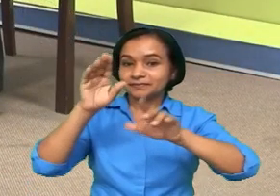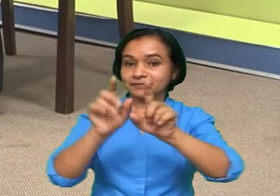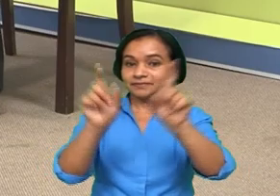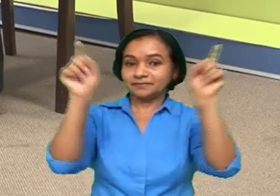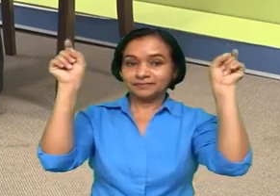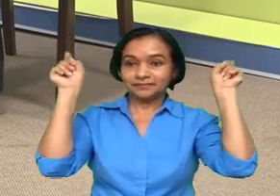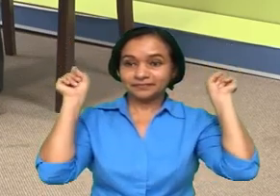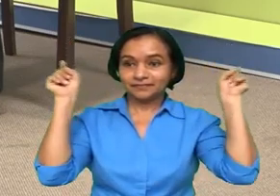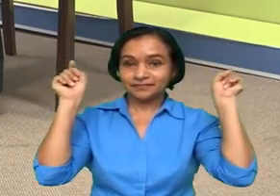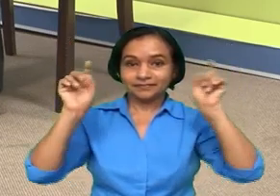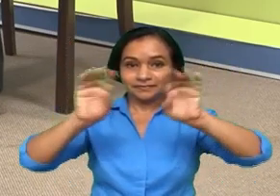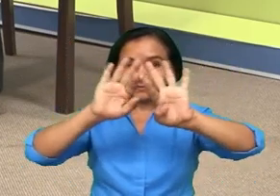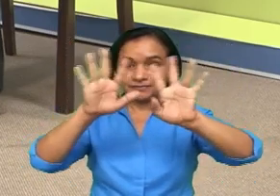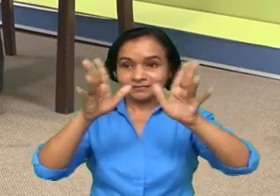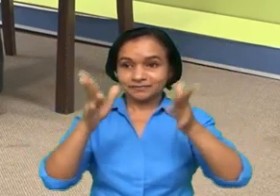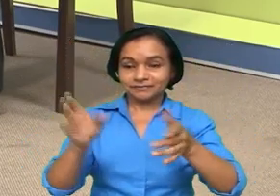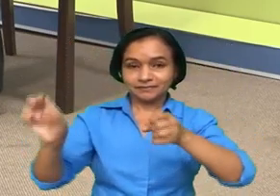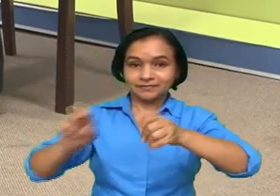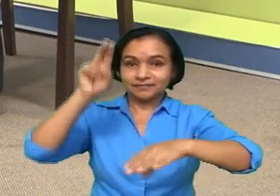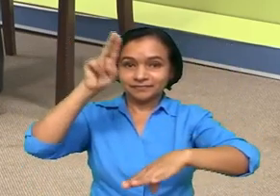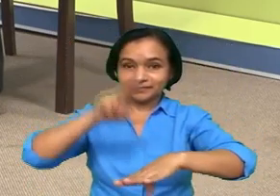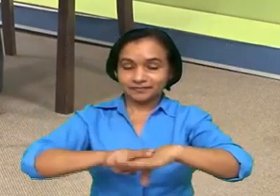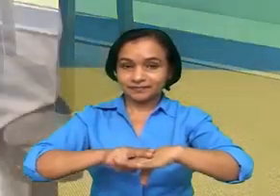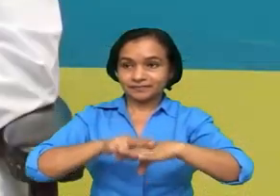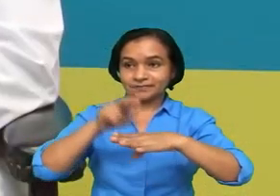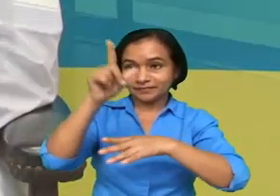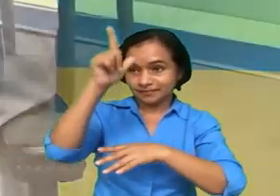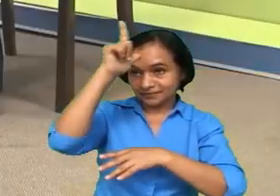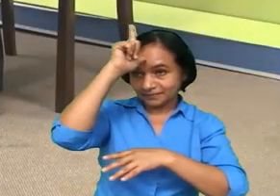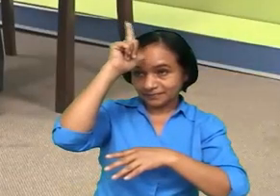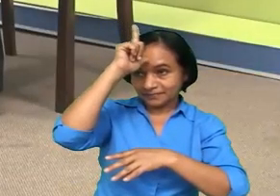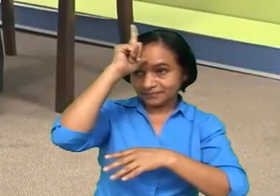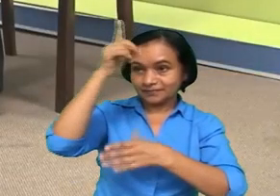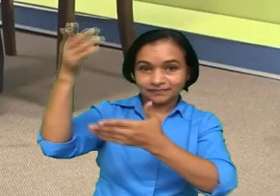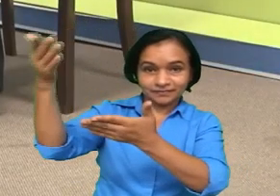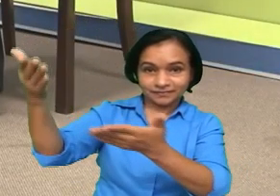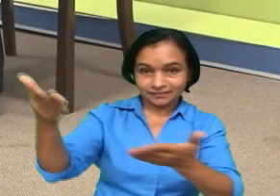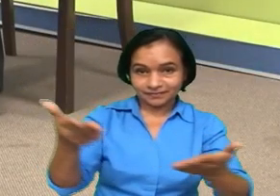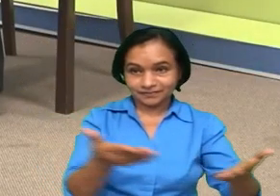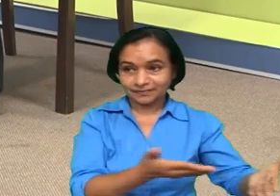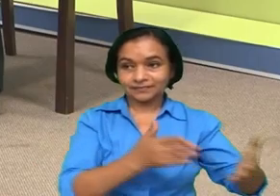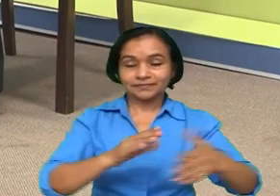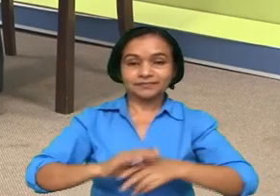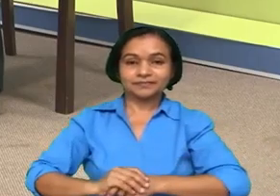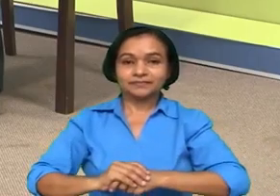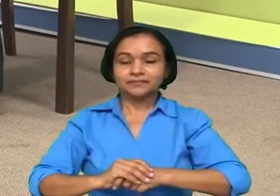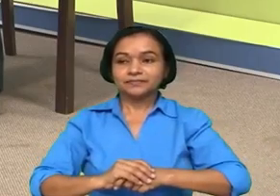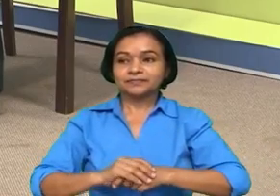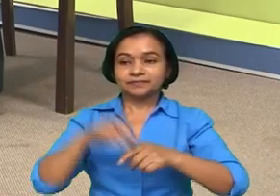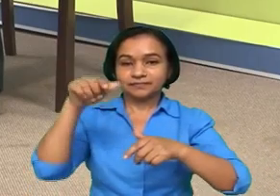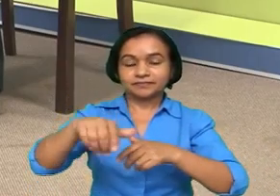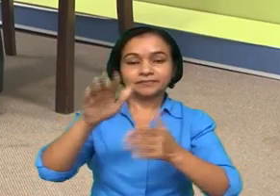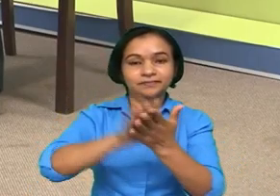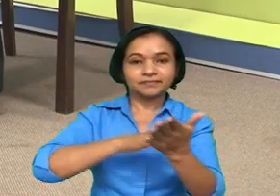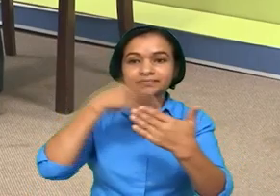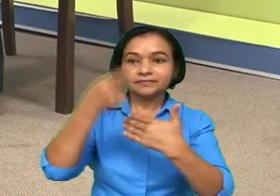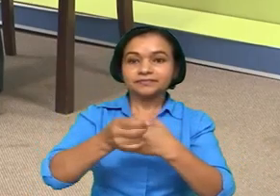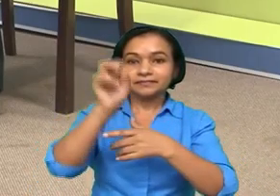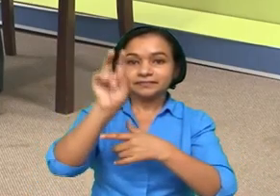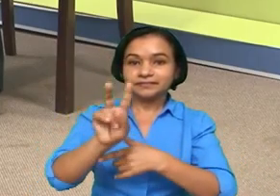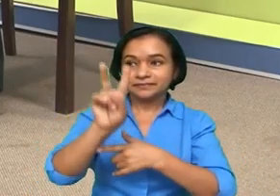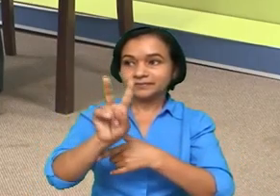Hospital de Referencia Nacional Alemán Nicaragüense. Bienvenida, doctora, es un gusto tenerla siempre en este programa. Creo que es la segunda vez,